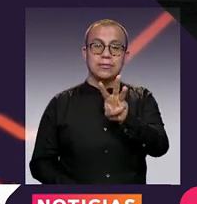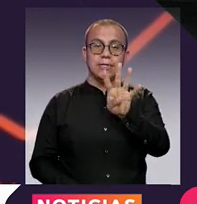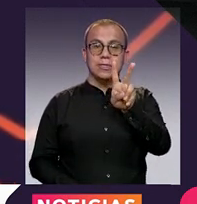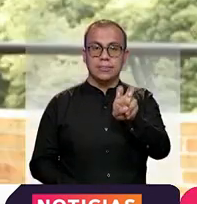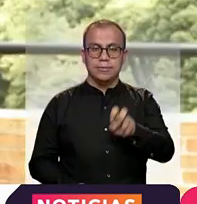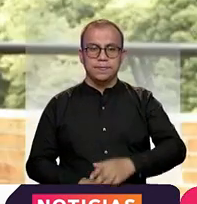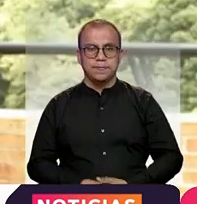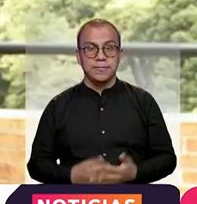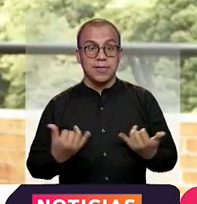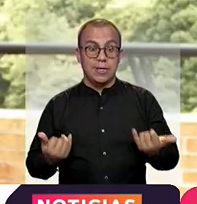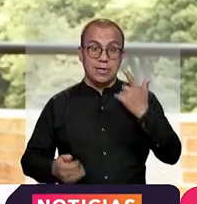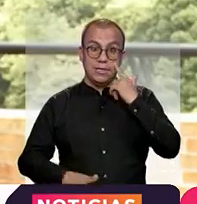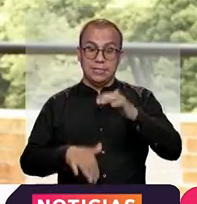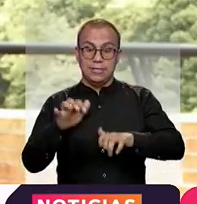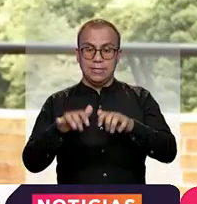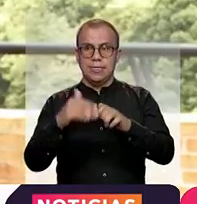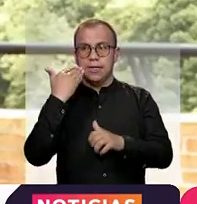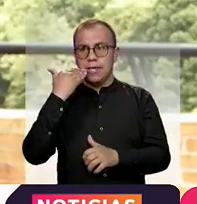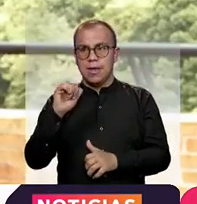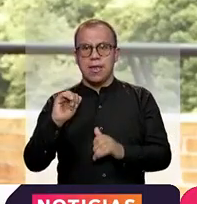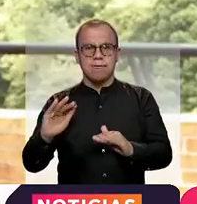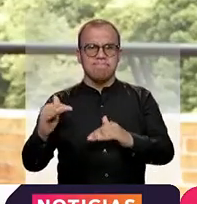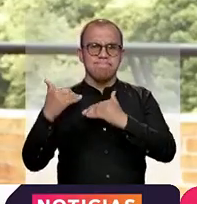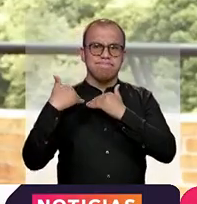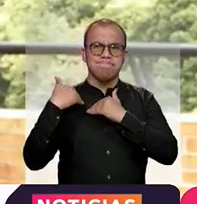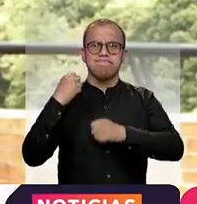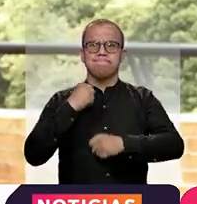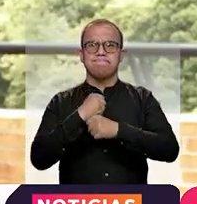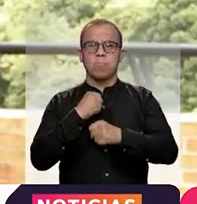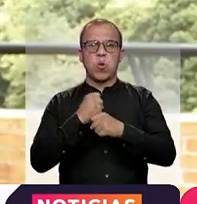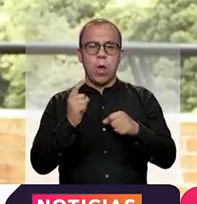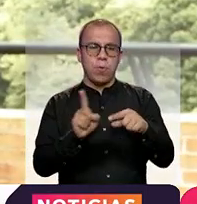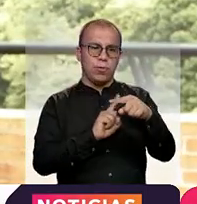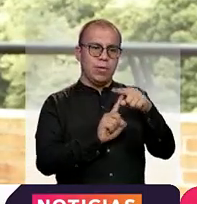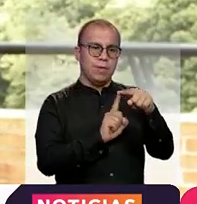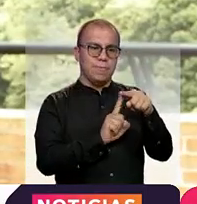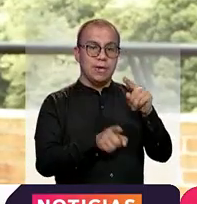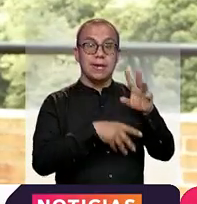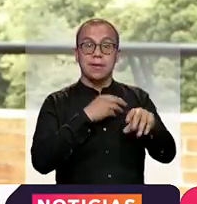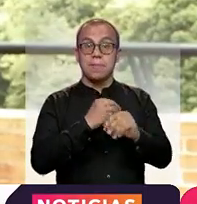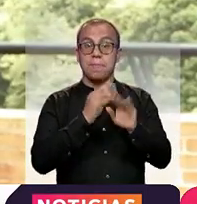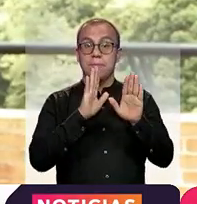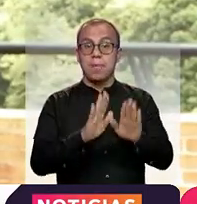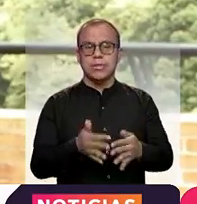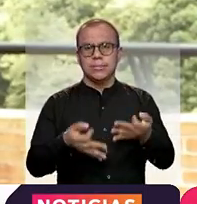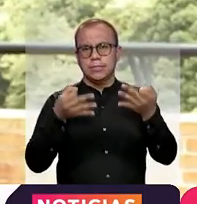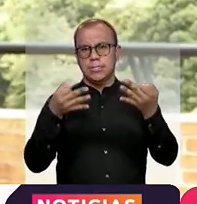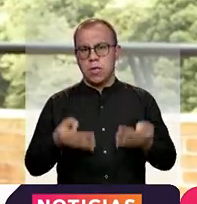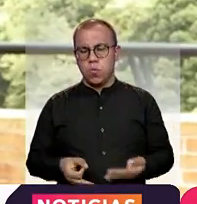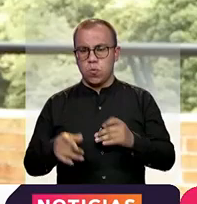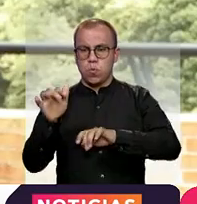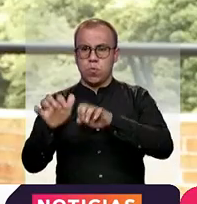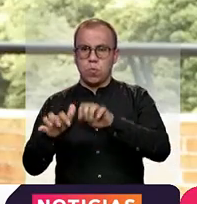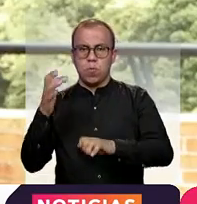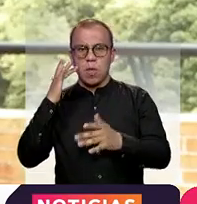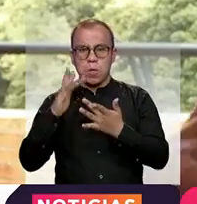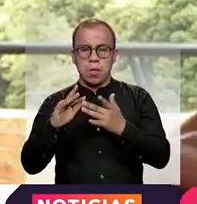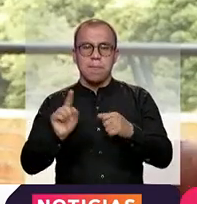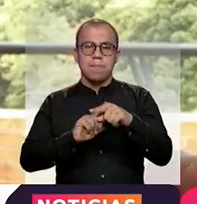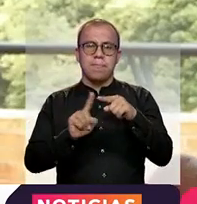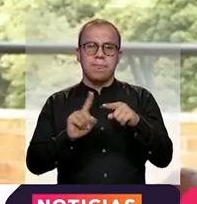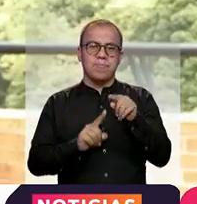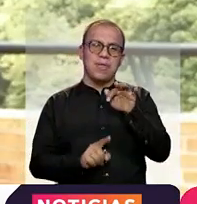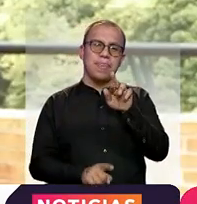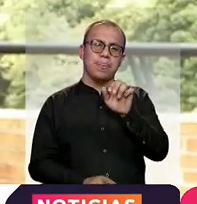018-112-137. En la Secretaría de la Mujer estamos trabajando con Transmilenio y la Secretaría de Seguridad por un Transmi